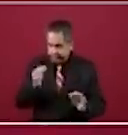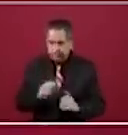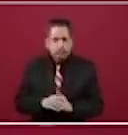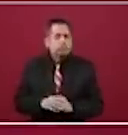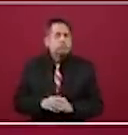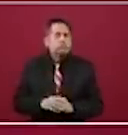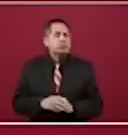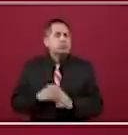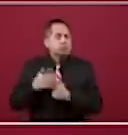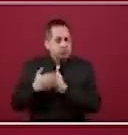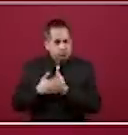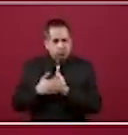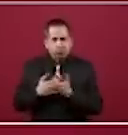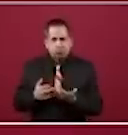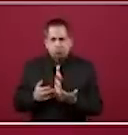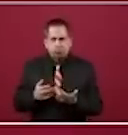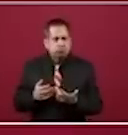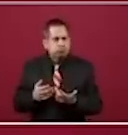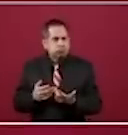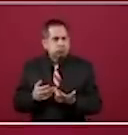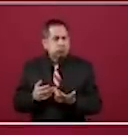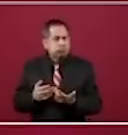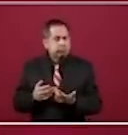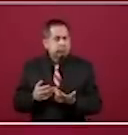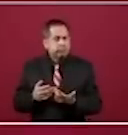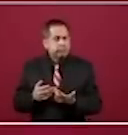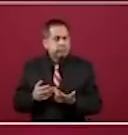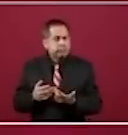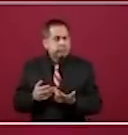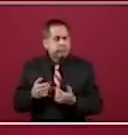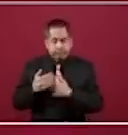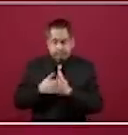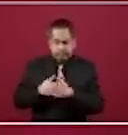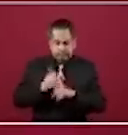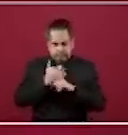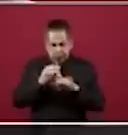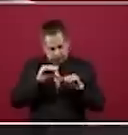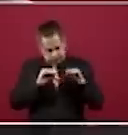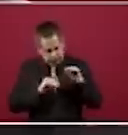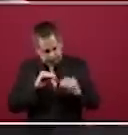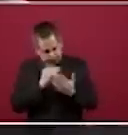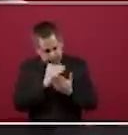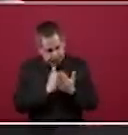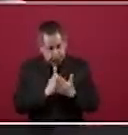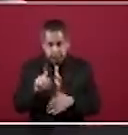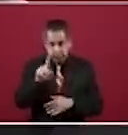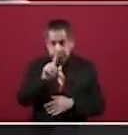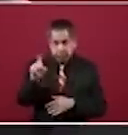Voy a tener este informe cuando se cumplan 100